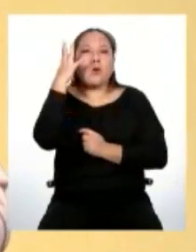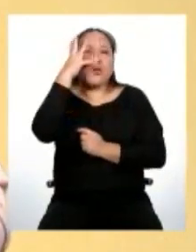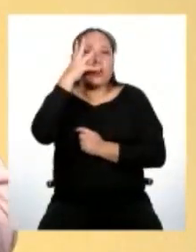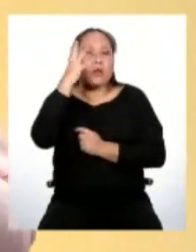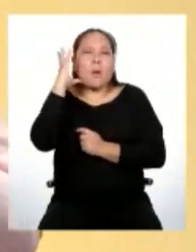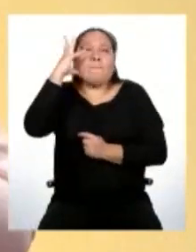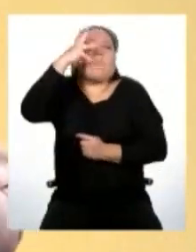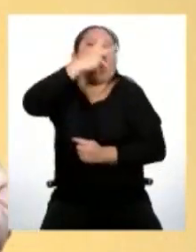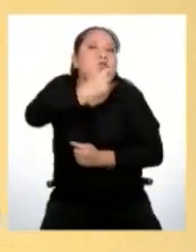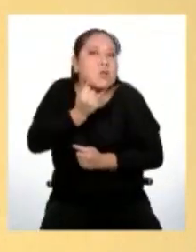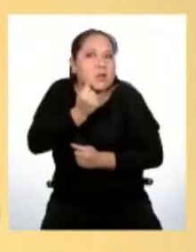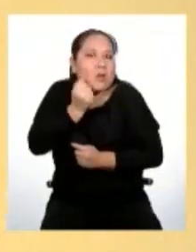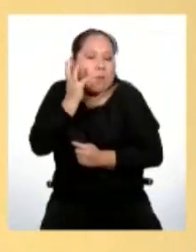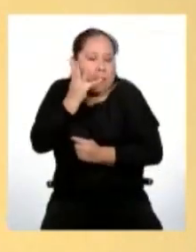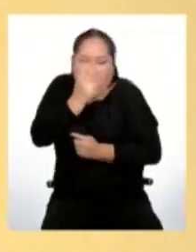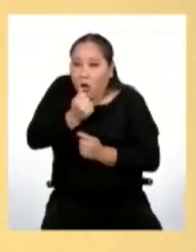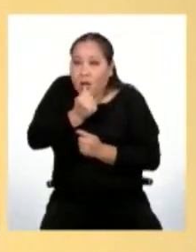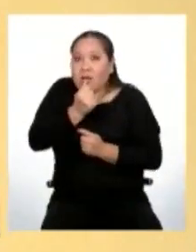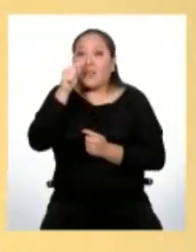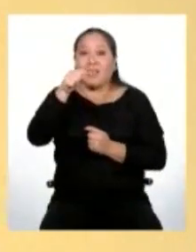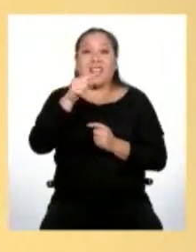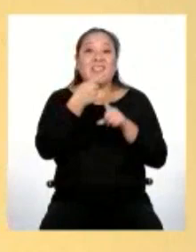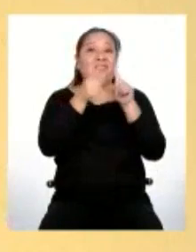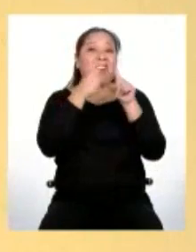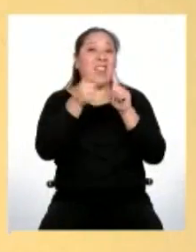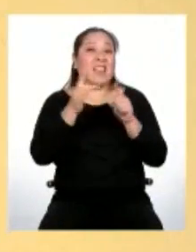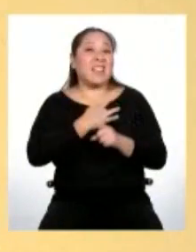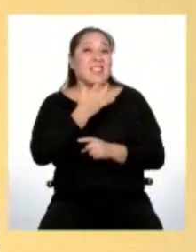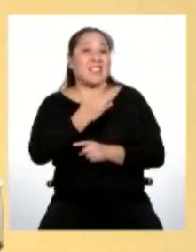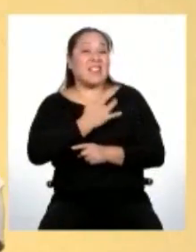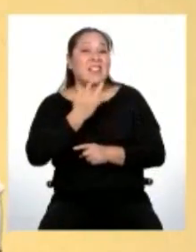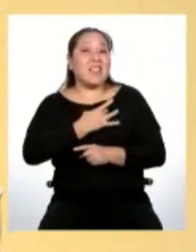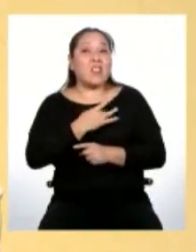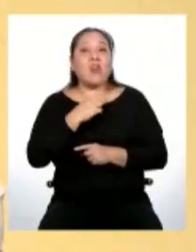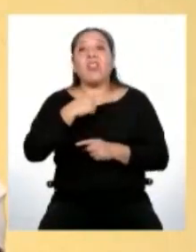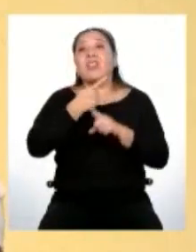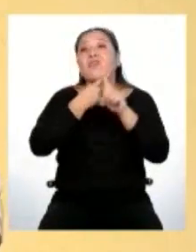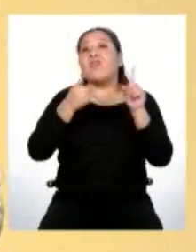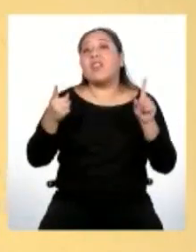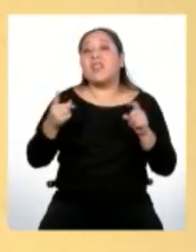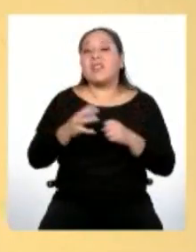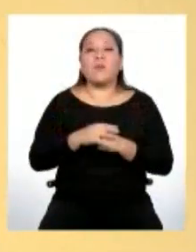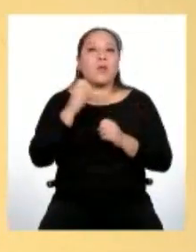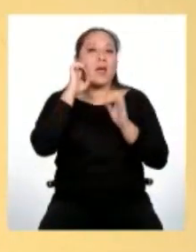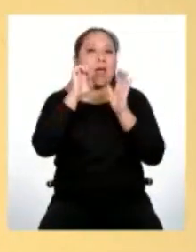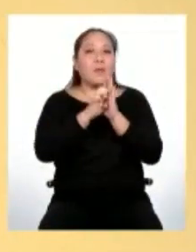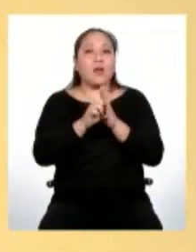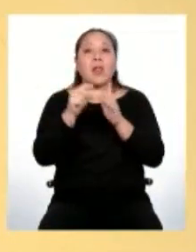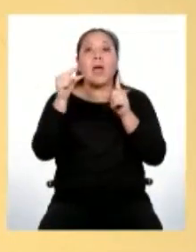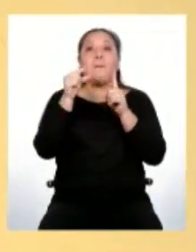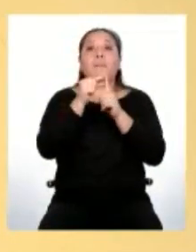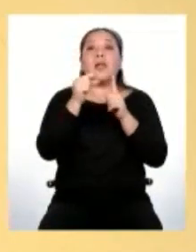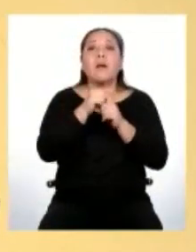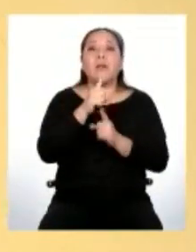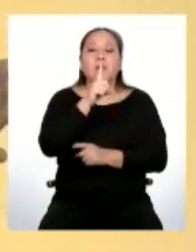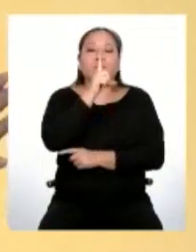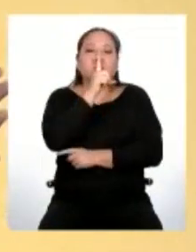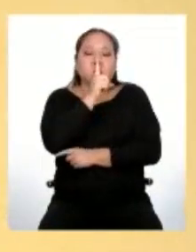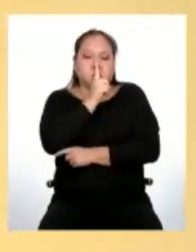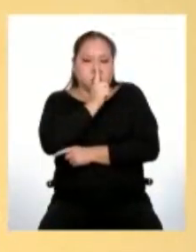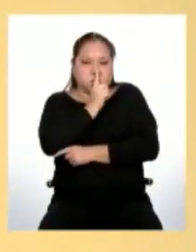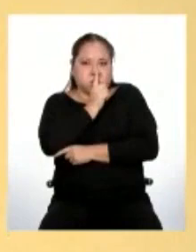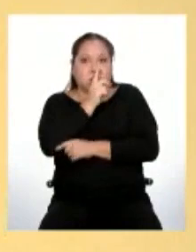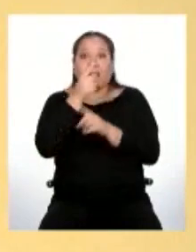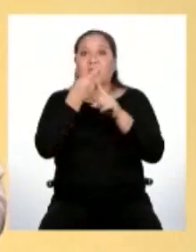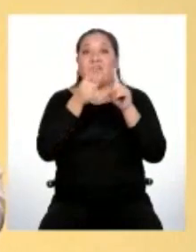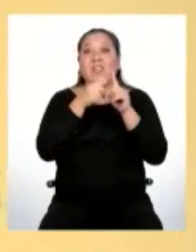para reflejar diferentes sentido, emoción o intención del hablante. Por ejemplo, la palabra silencio tendrá distintos